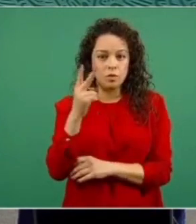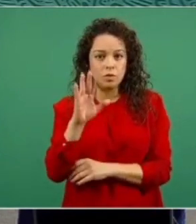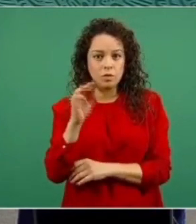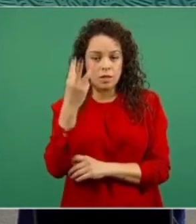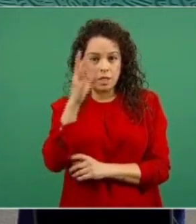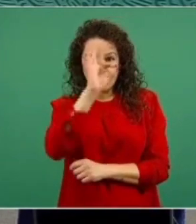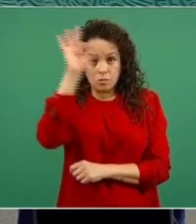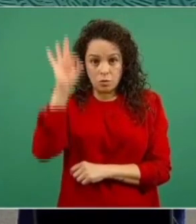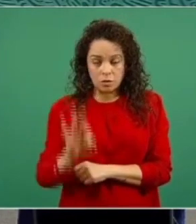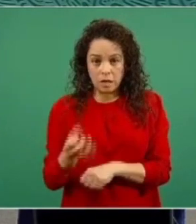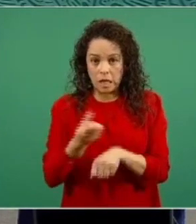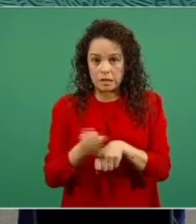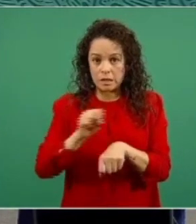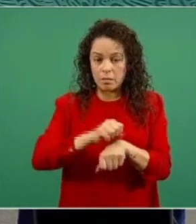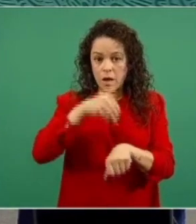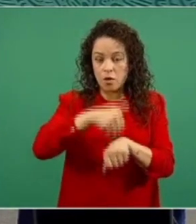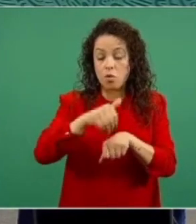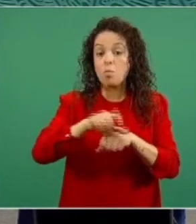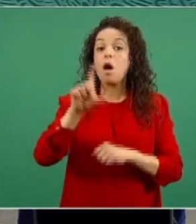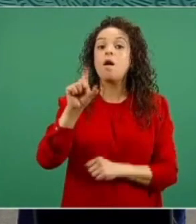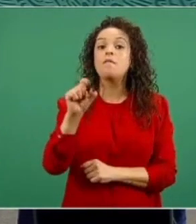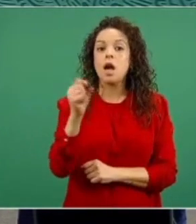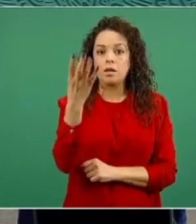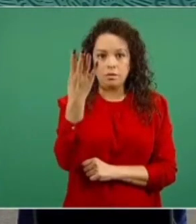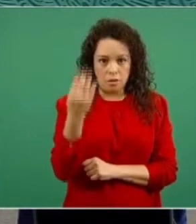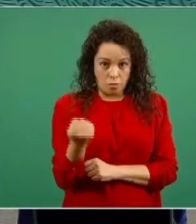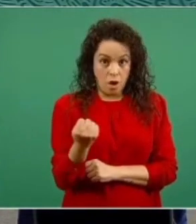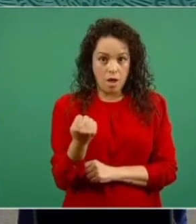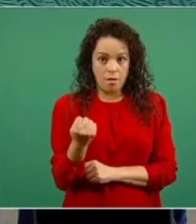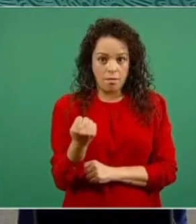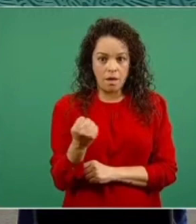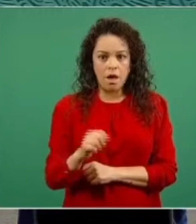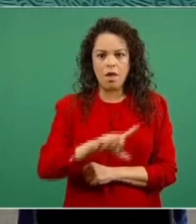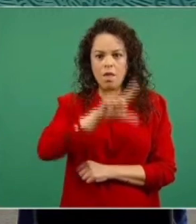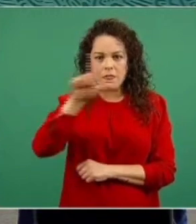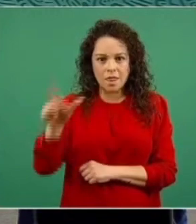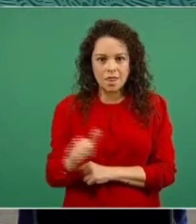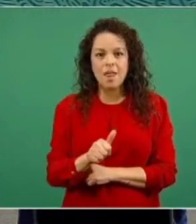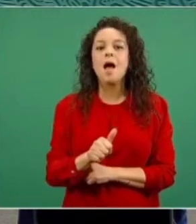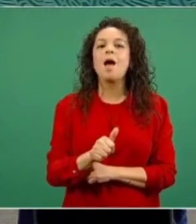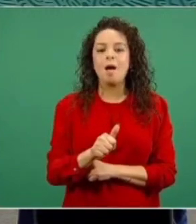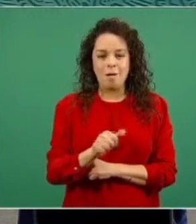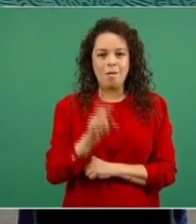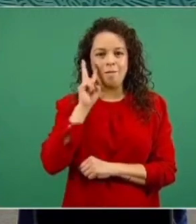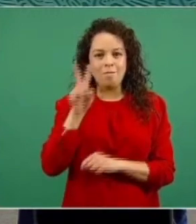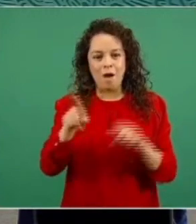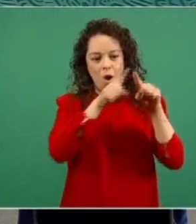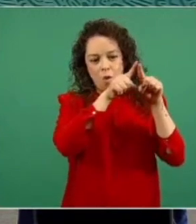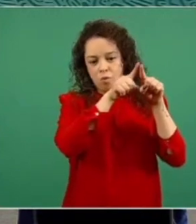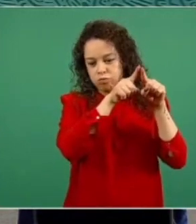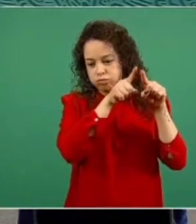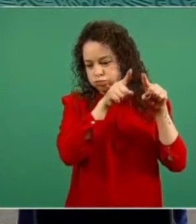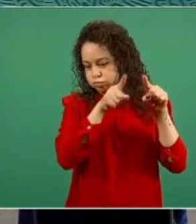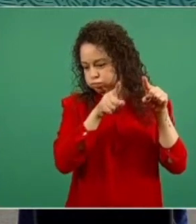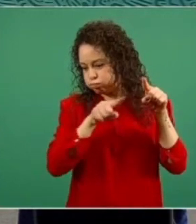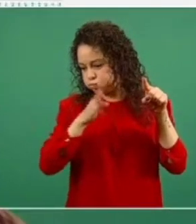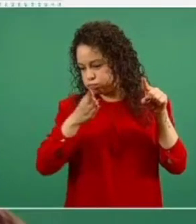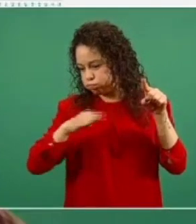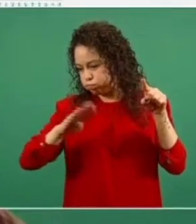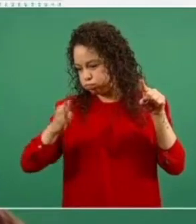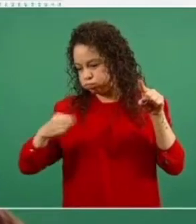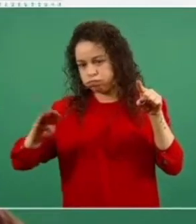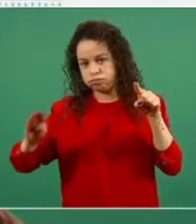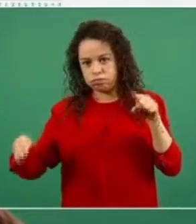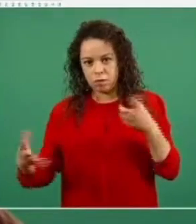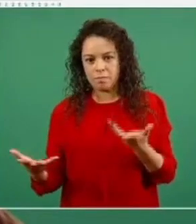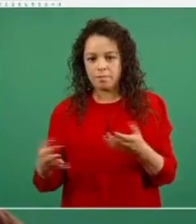52-53% en la semana 29, y después de una disminución ya llevamos varias semanas más o menos manteniendo cerca